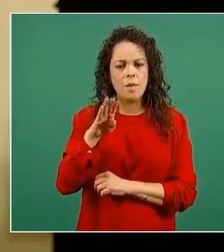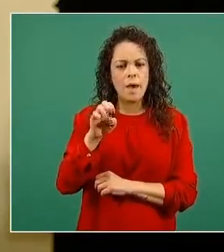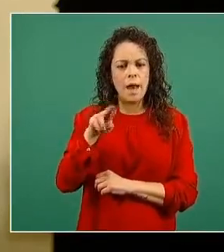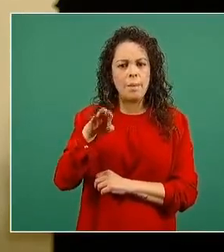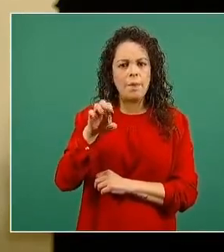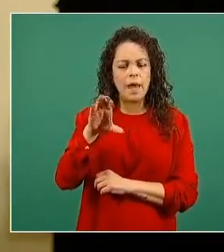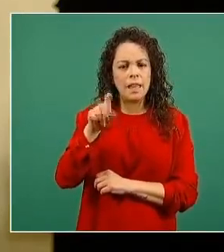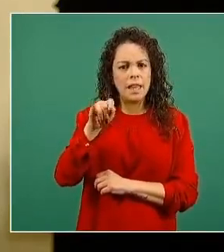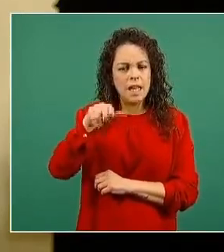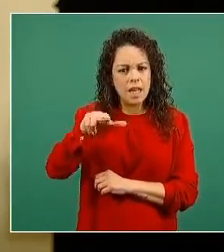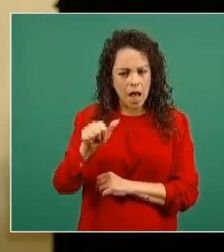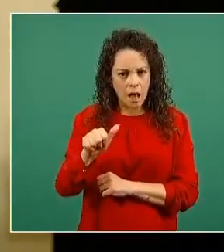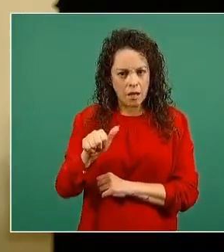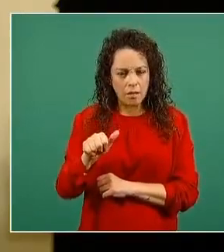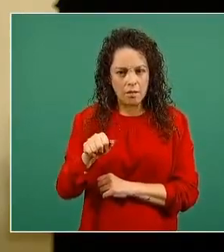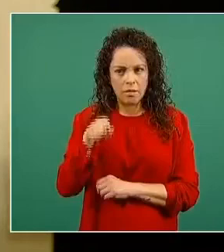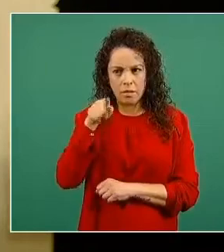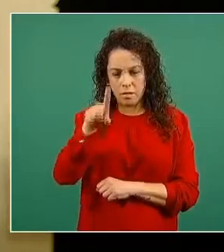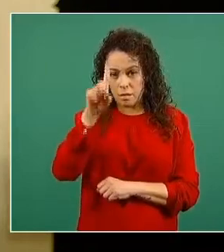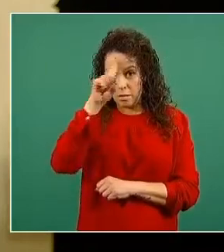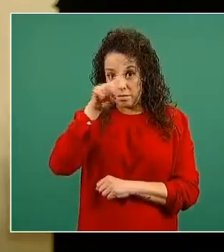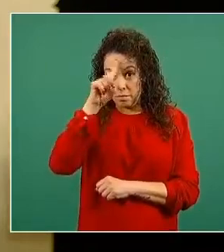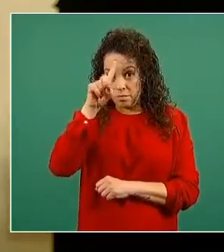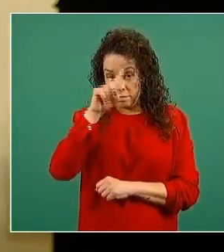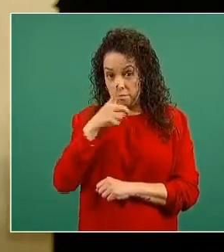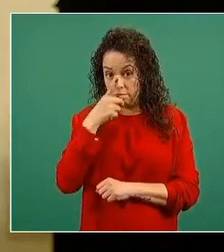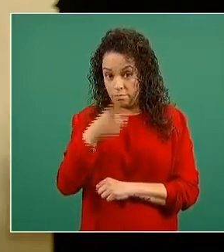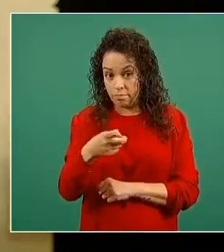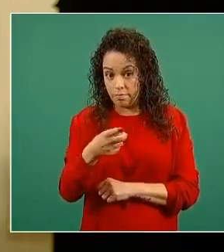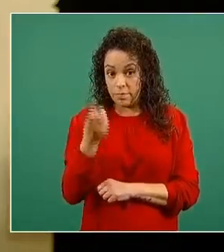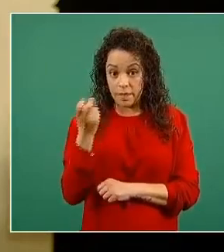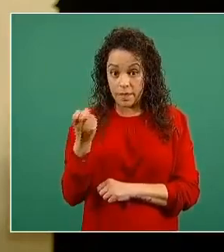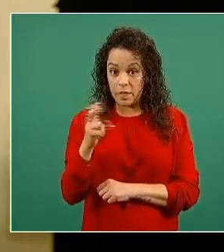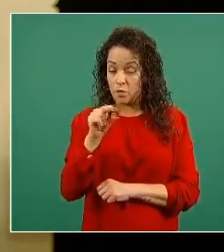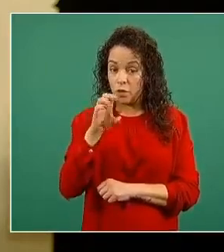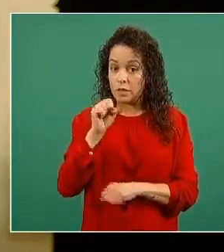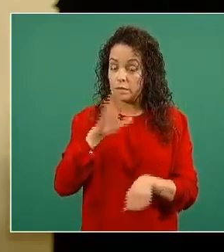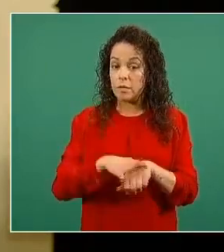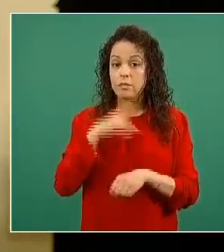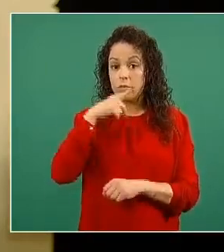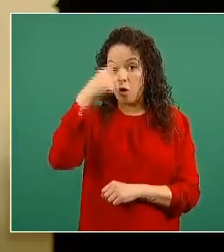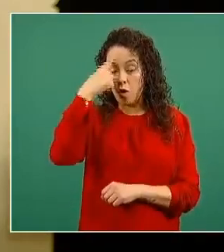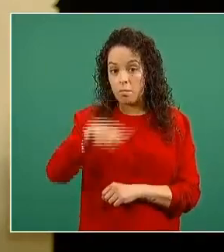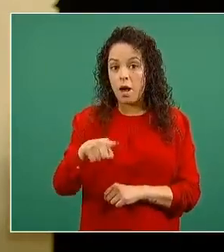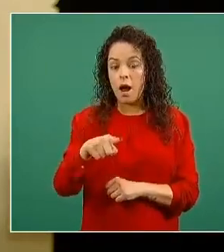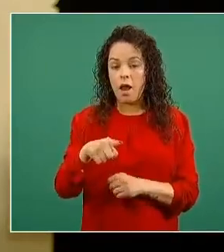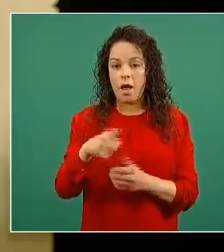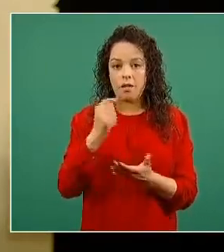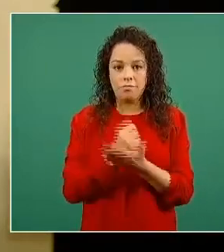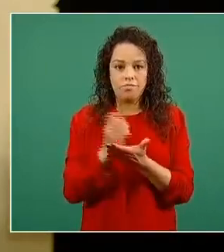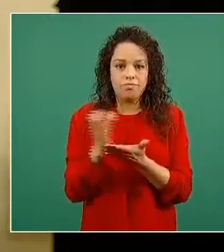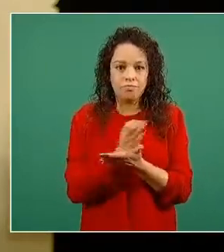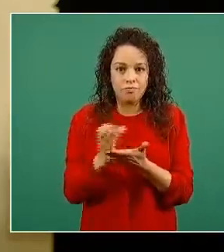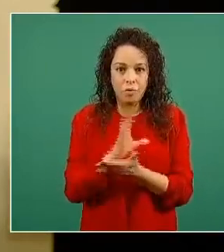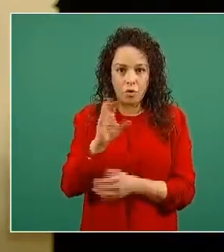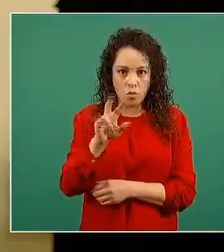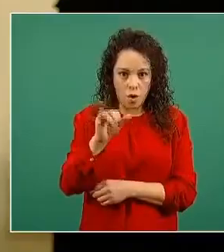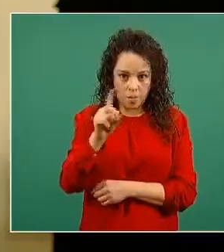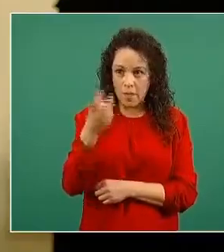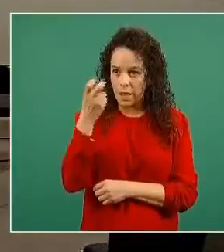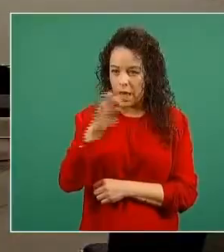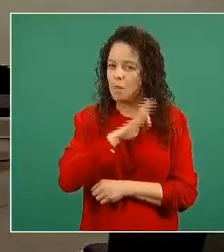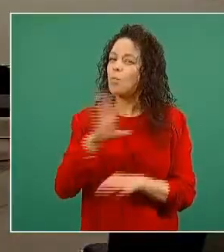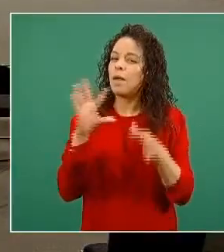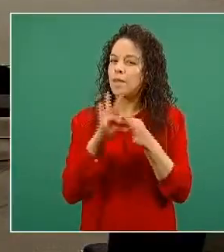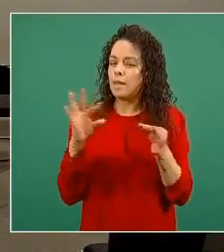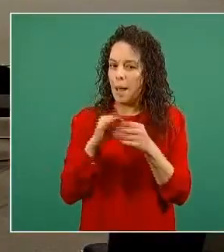tengo entendido, las recomendaciones es que a veces la ivermectina no es lo más óptimo para tratar el COVID. Entonces, si nos pudieran comentar un poco al respecto, por favor.